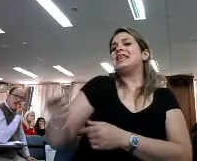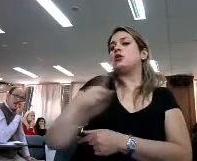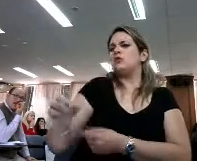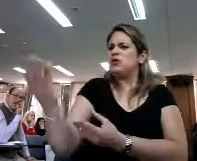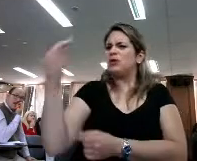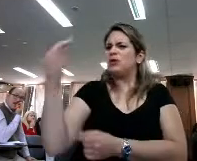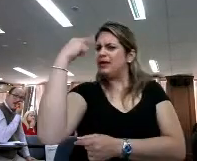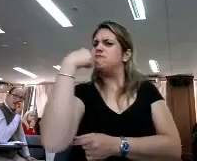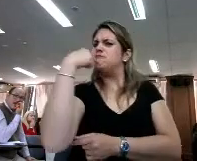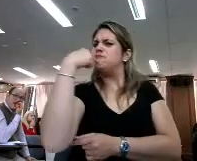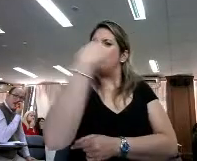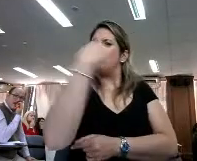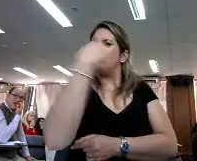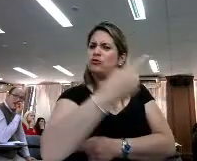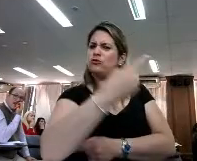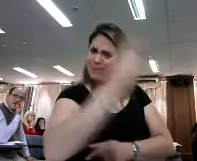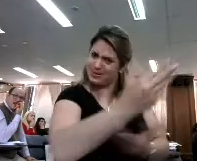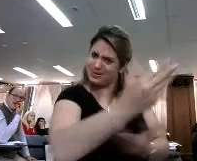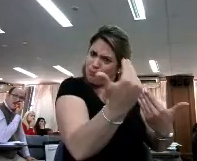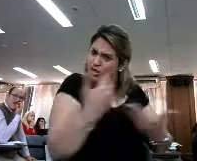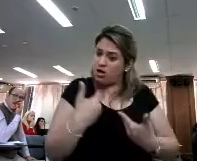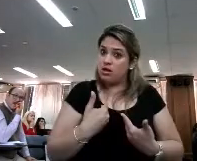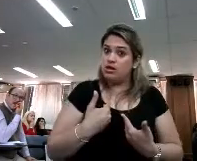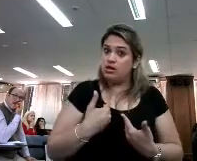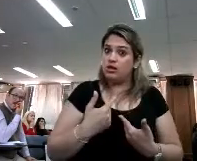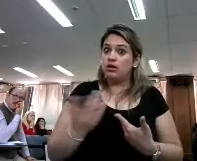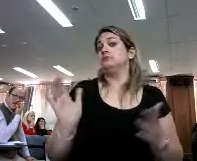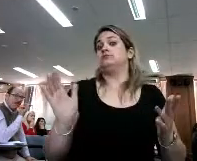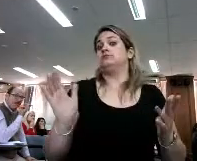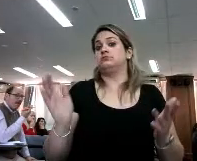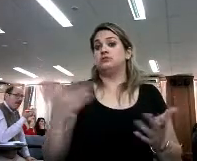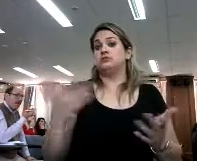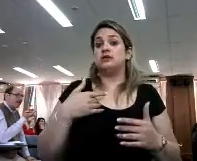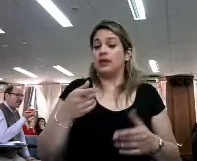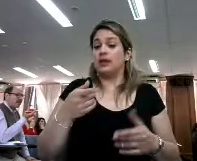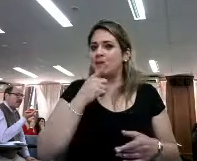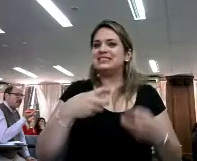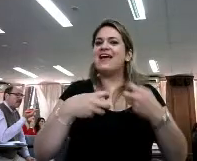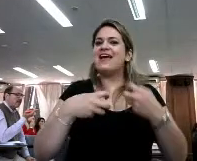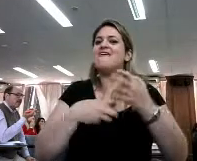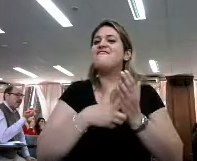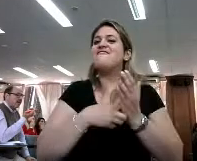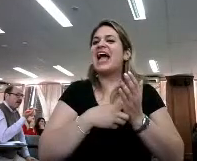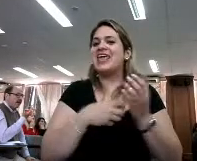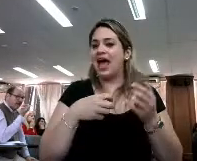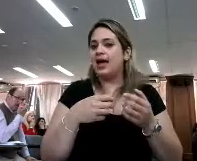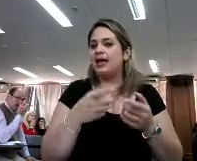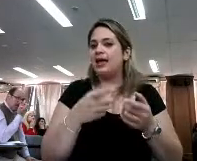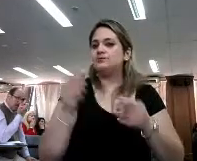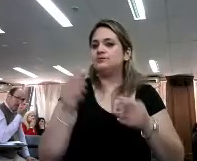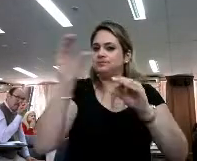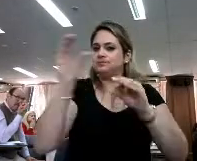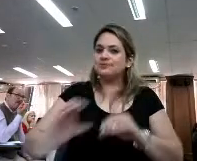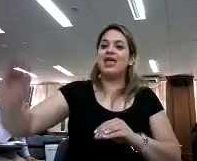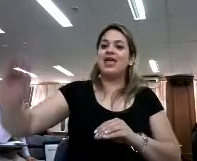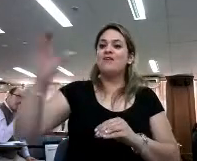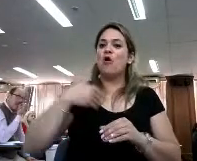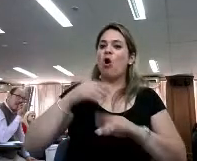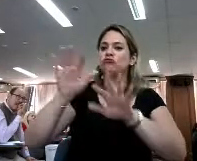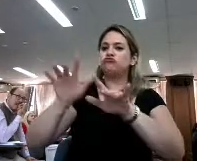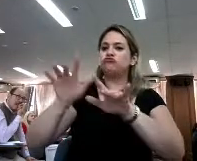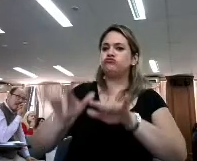autorización? No se puede quedar así. En primera instancia, incluso la fiscalía Le leo escrito